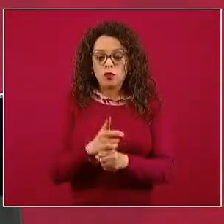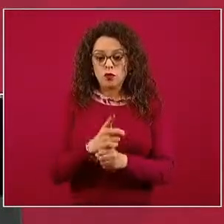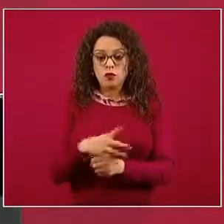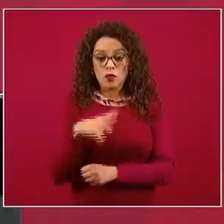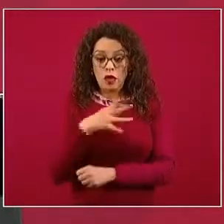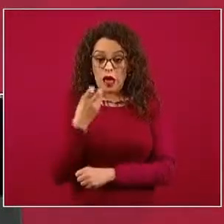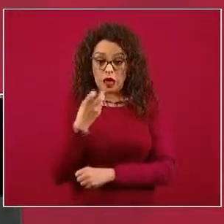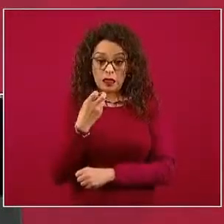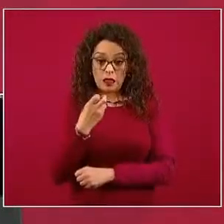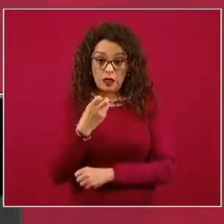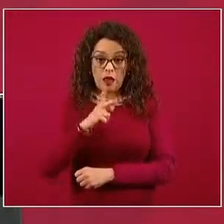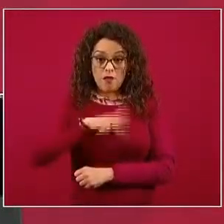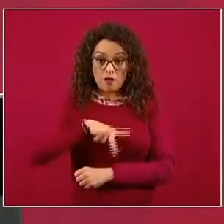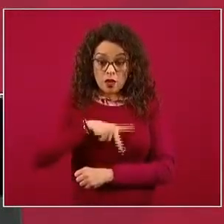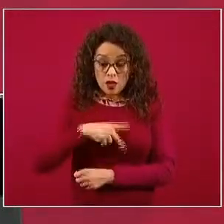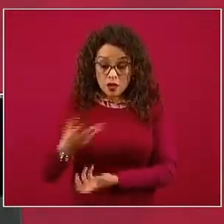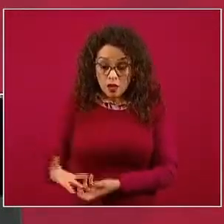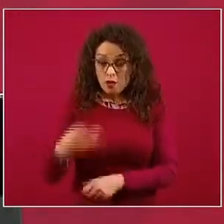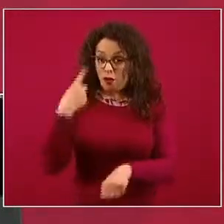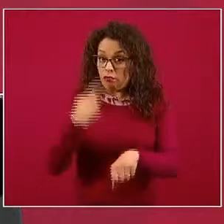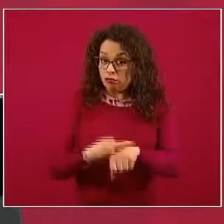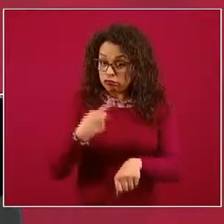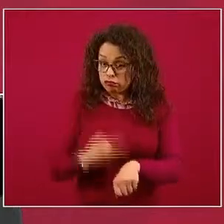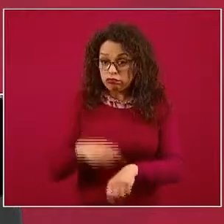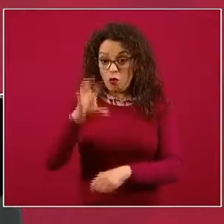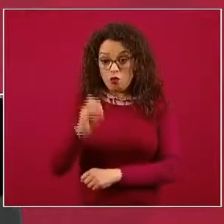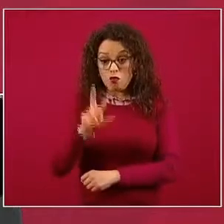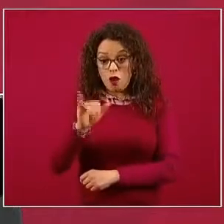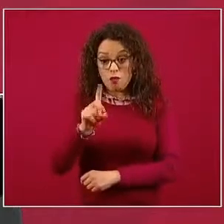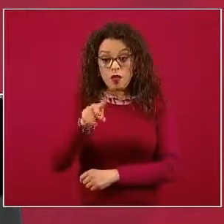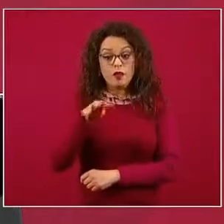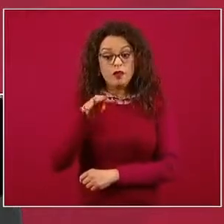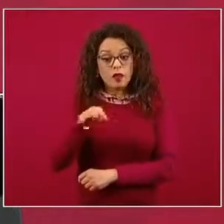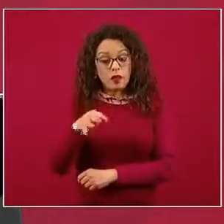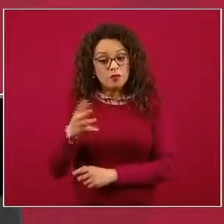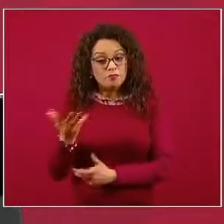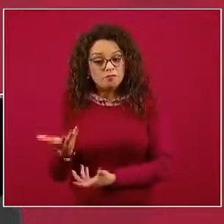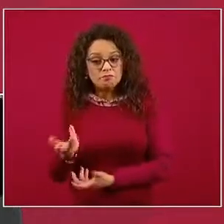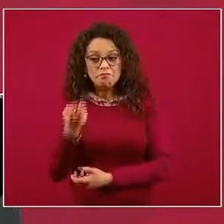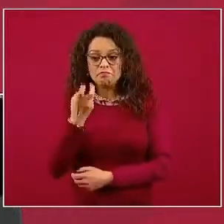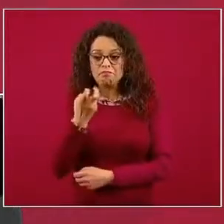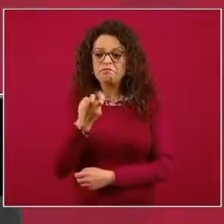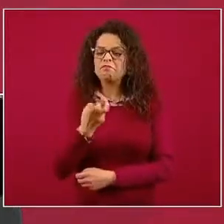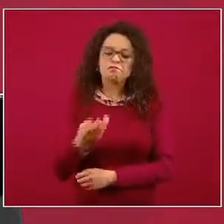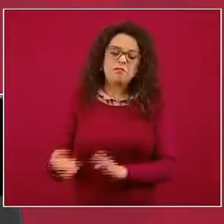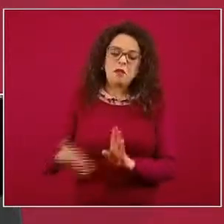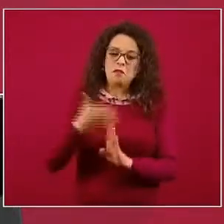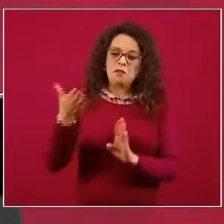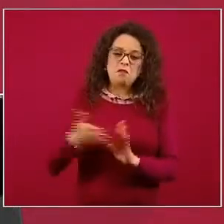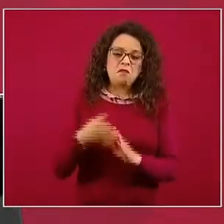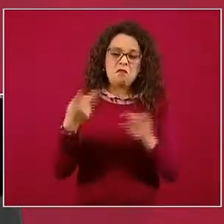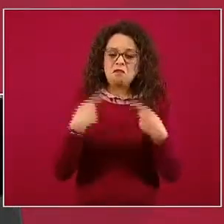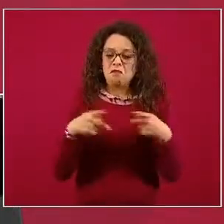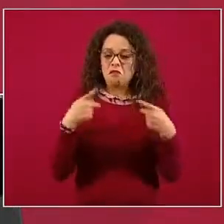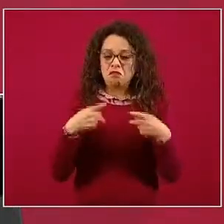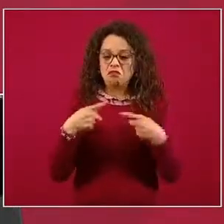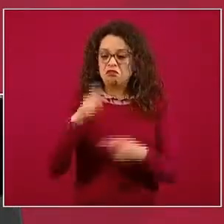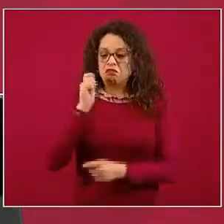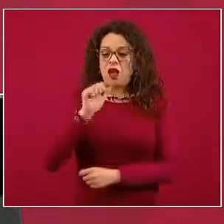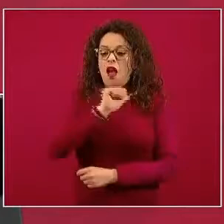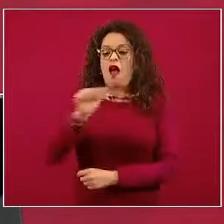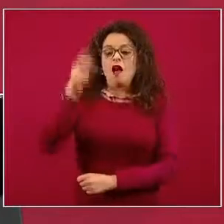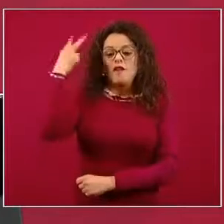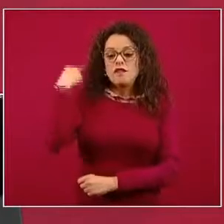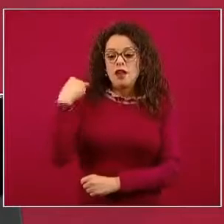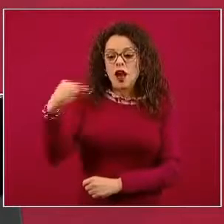portadoras del virus SARS-CoV-2 o enfermas de COVID-19, lo cual sería una minoría de las personas viajeras.